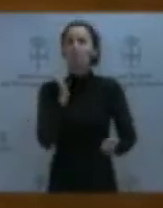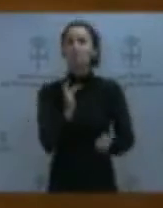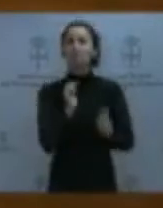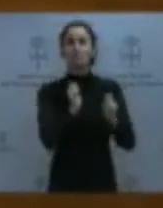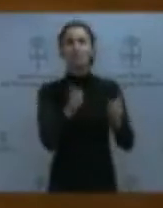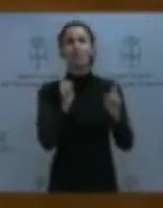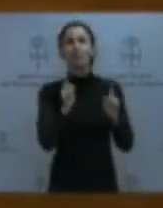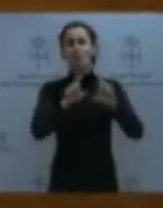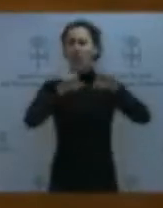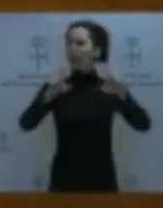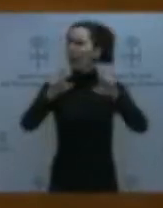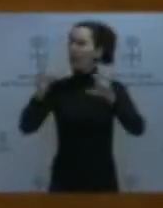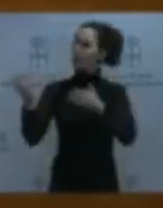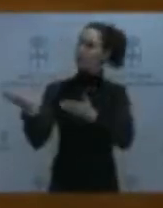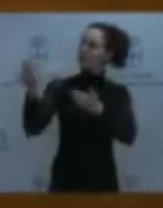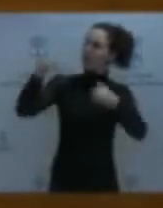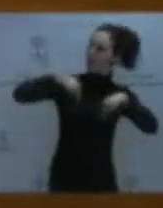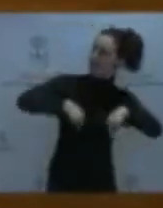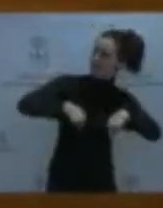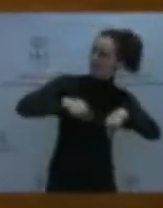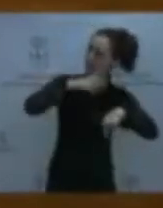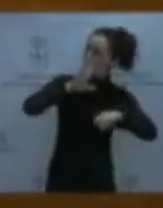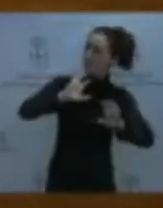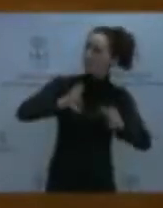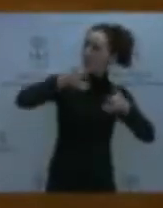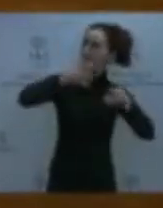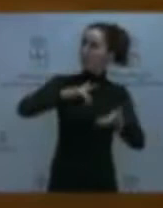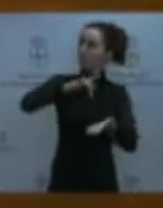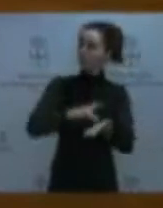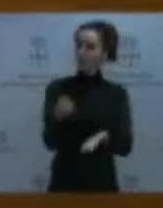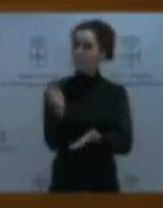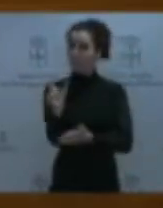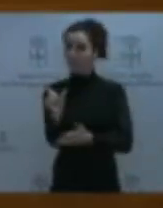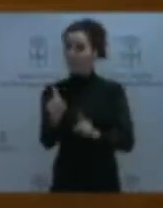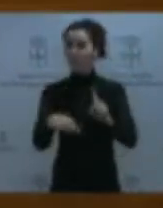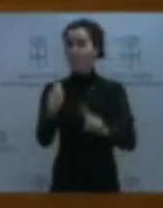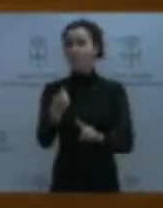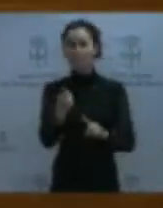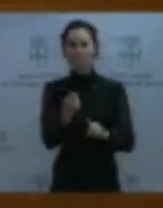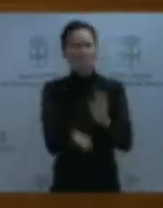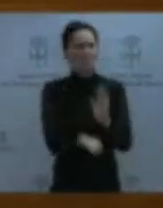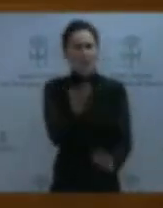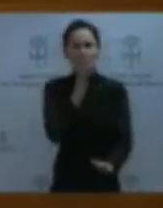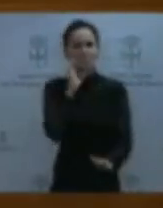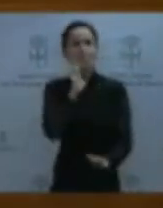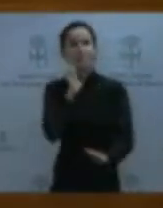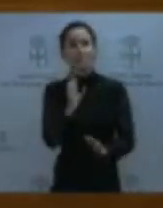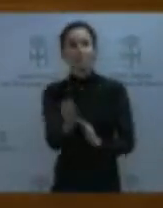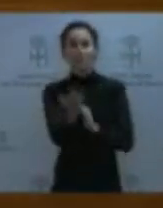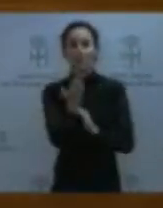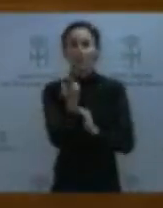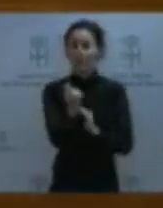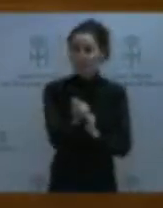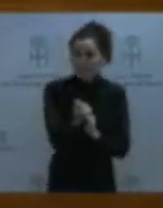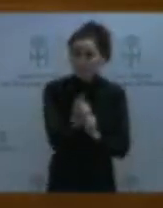empresas que vienen de fuera y que ganan siempre cuando se compiten en términos de precio, aunque luego aparezcan sobrecostes porque mienten en el precio ofrecido,